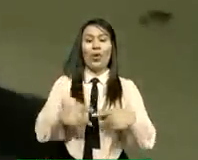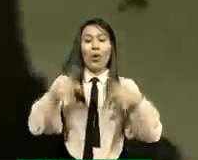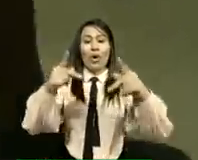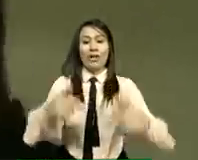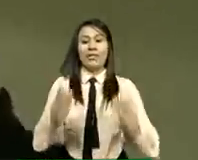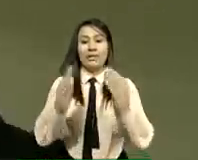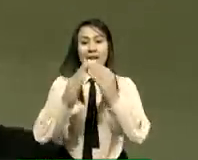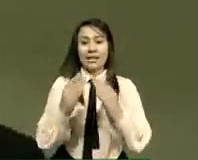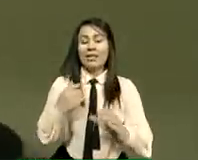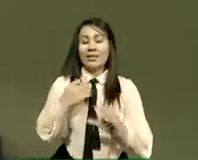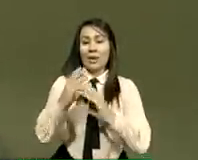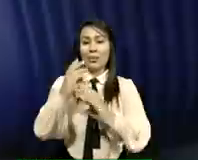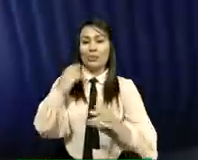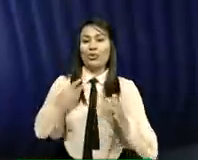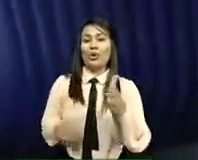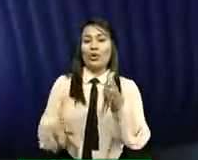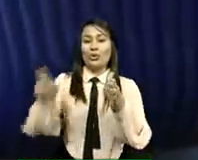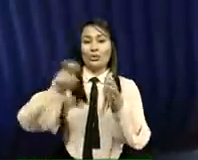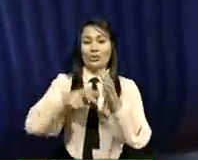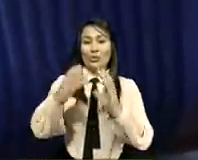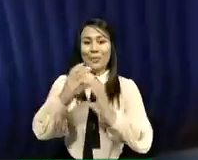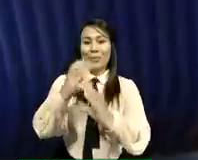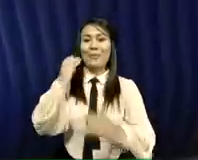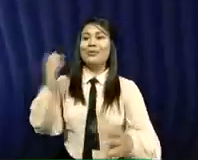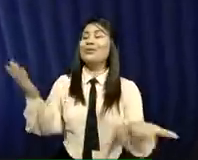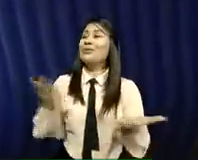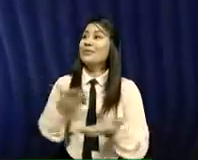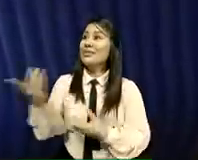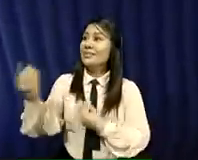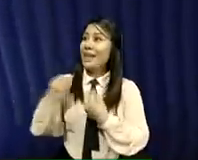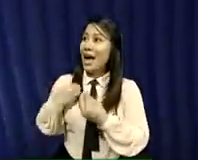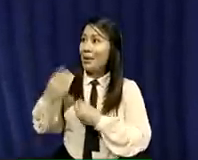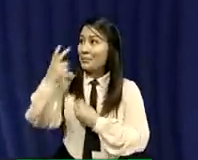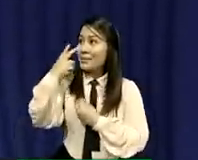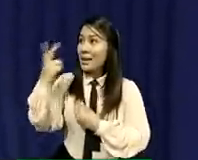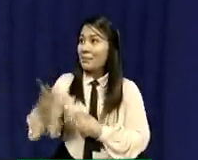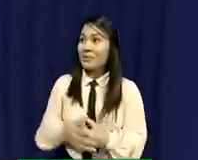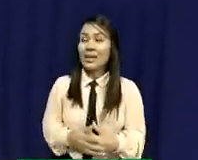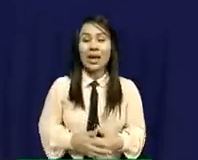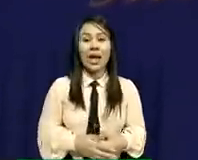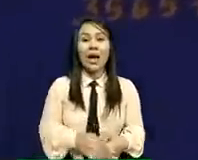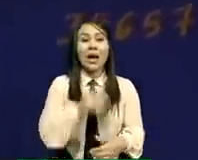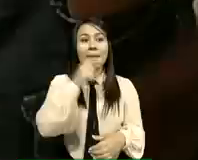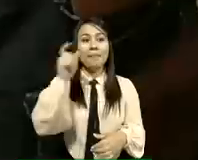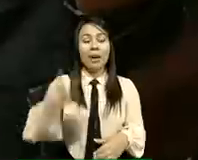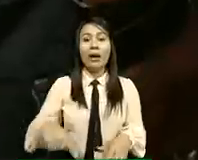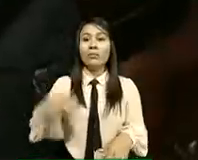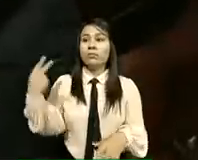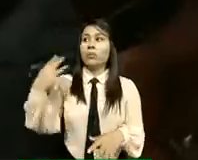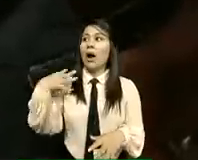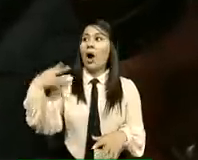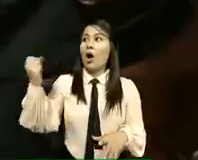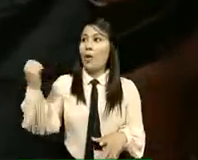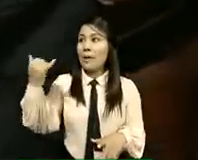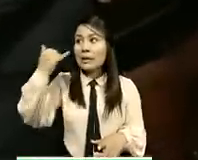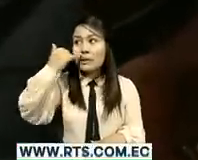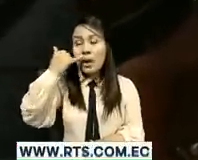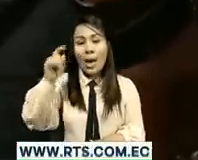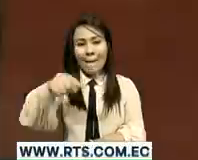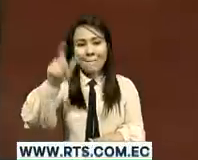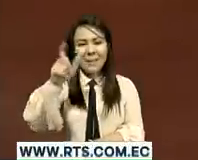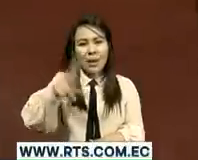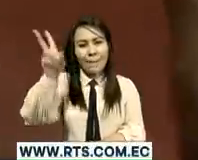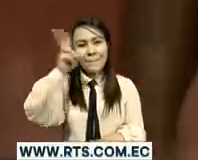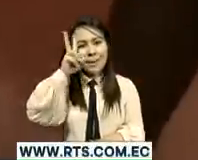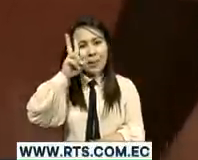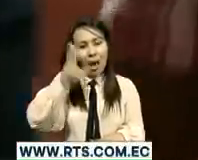10 segundos de que ese ciudadano colgara una llamada para robarle su teléfono celular. Todo eso en presencia de otros pasajeros y con